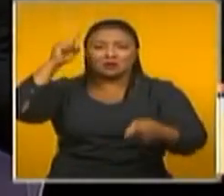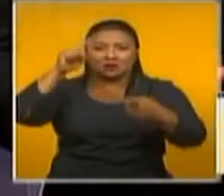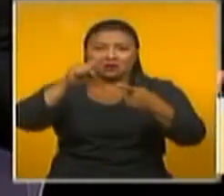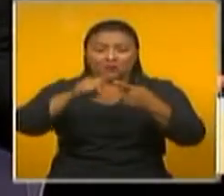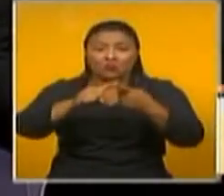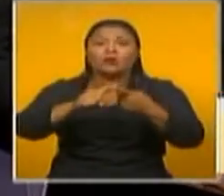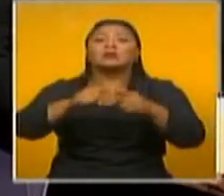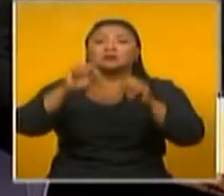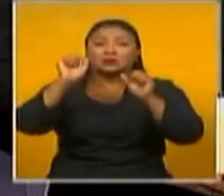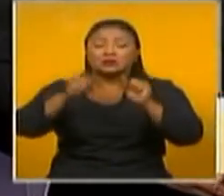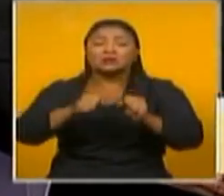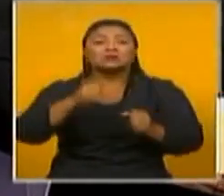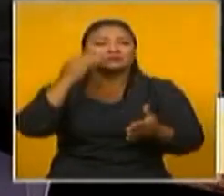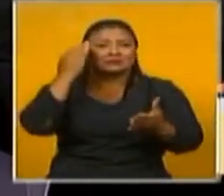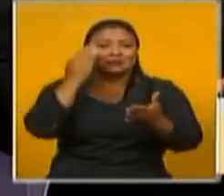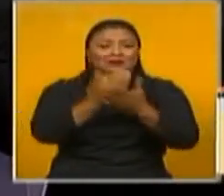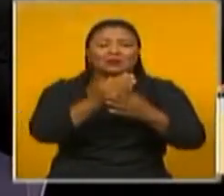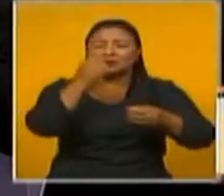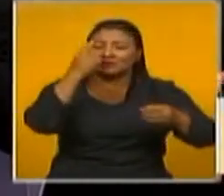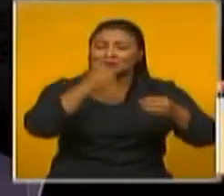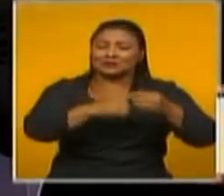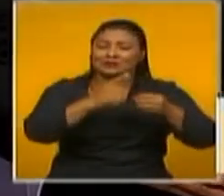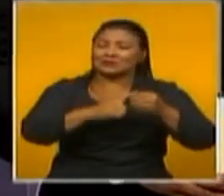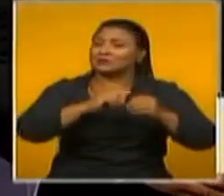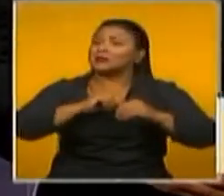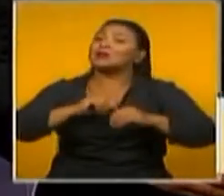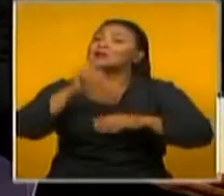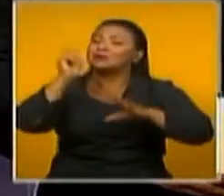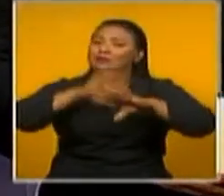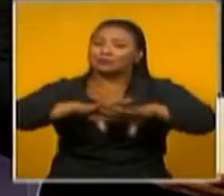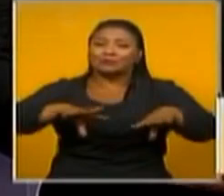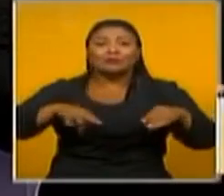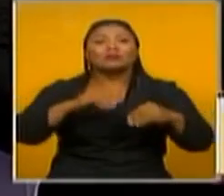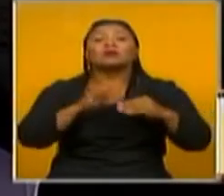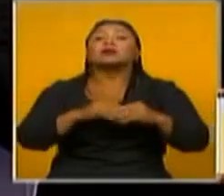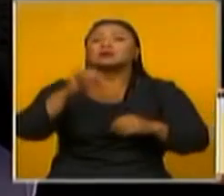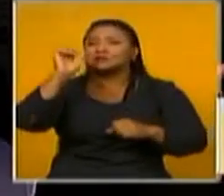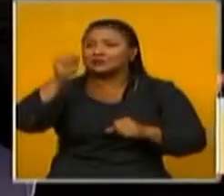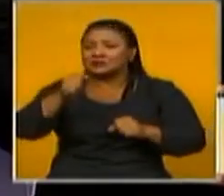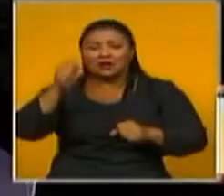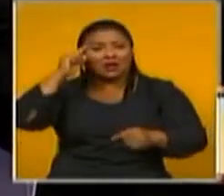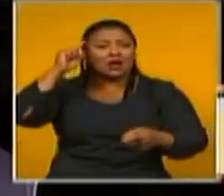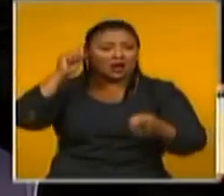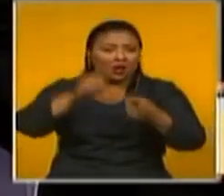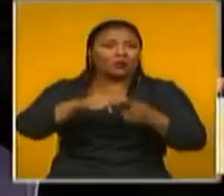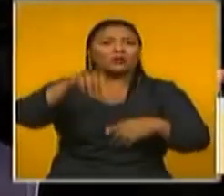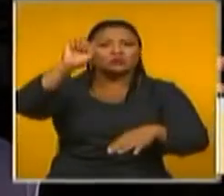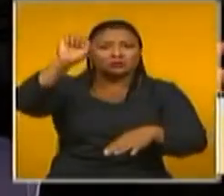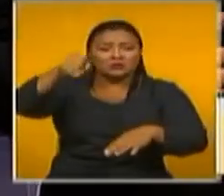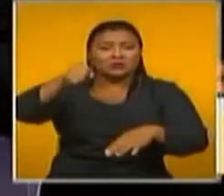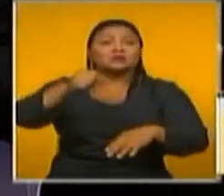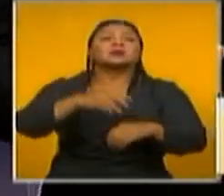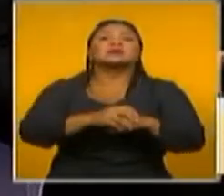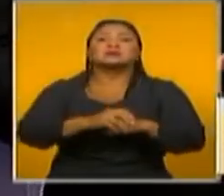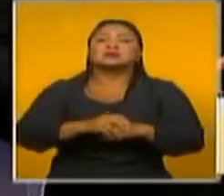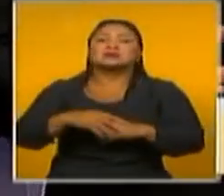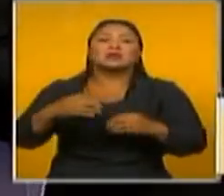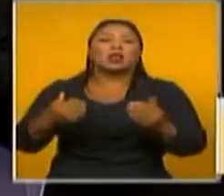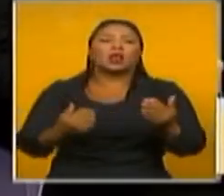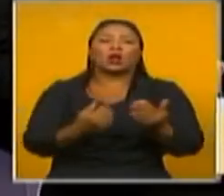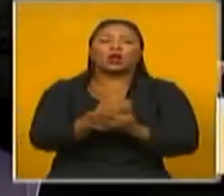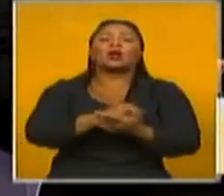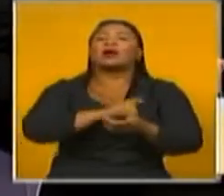que se impida la participación de los corruptos en la vida pública. Sí estamos de acuerdo con que la reelección